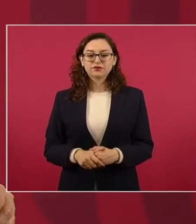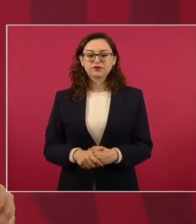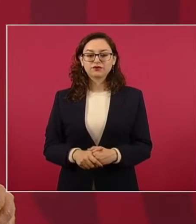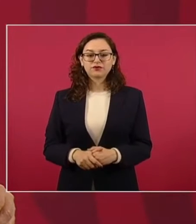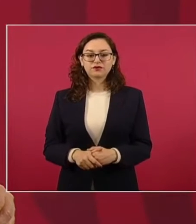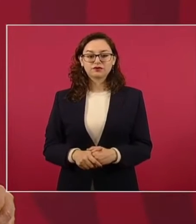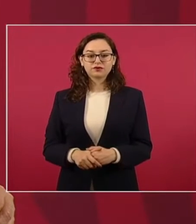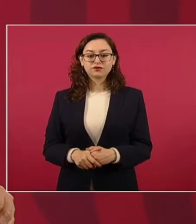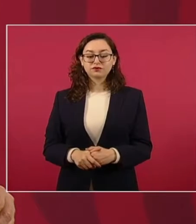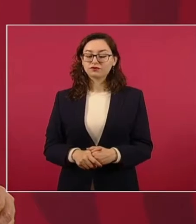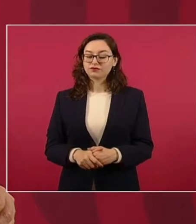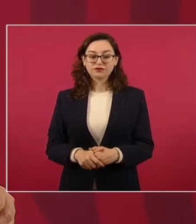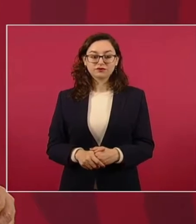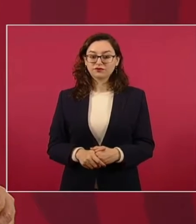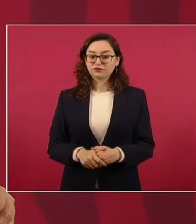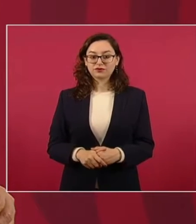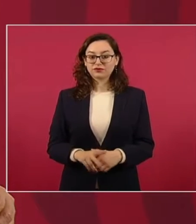Fue muchísimo el daño que causó